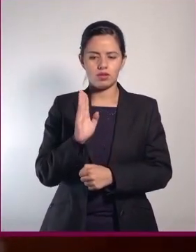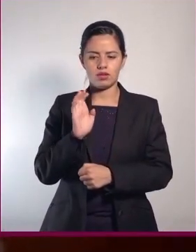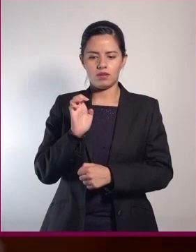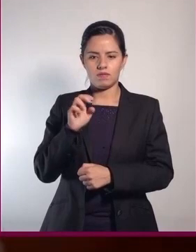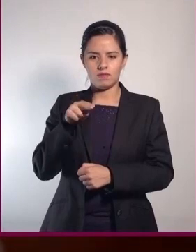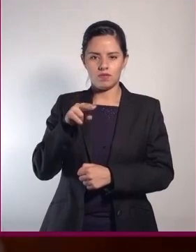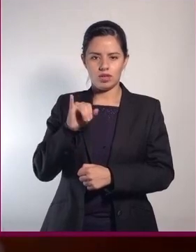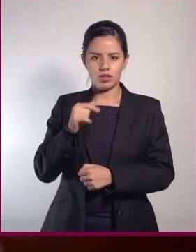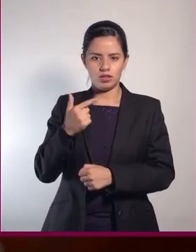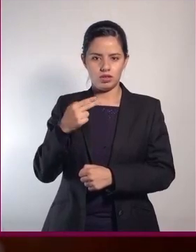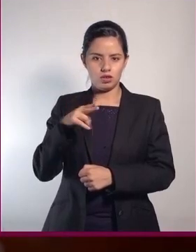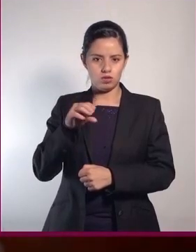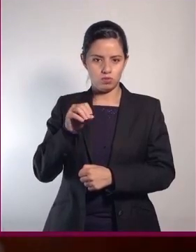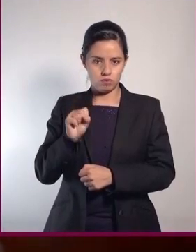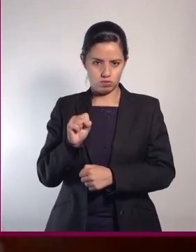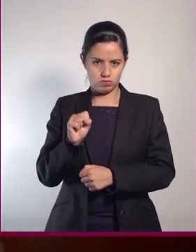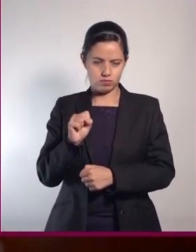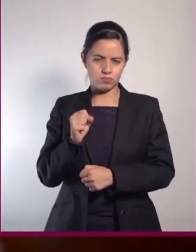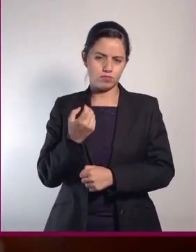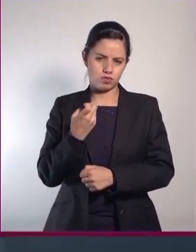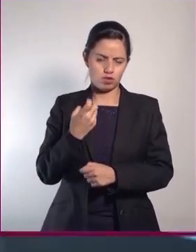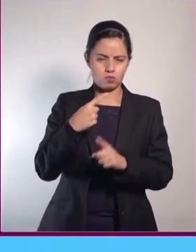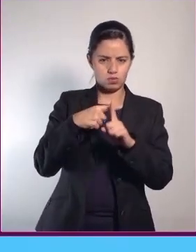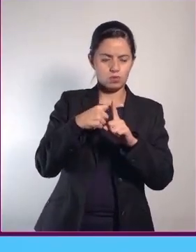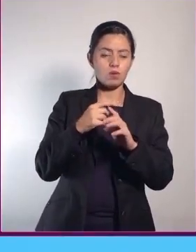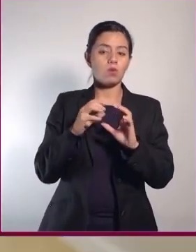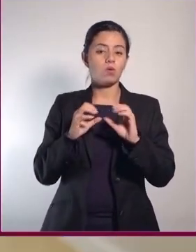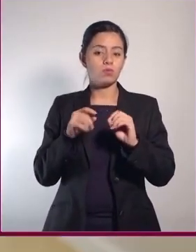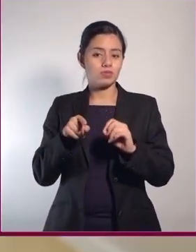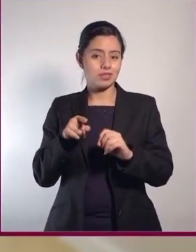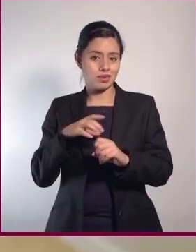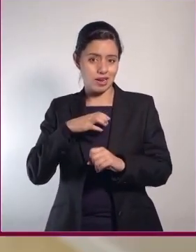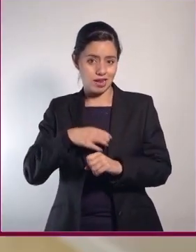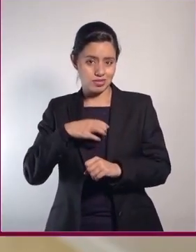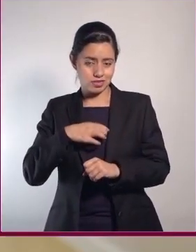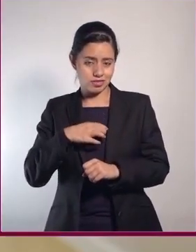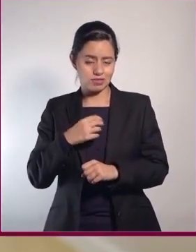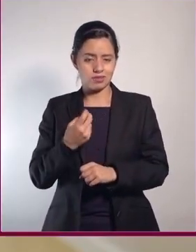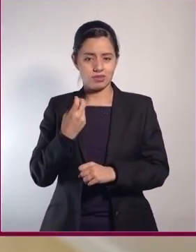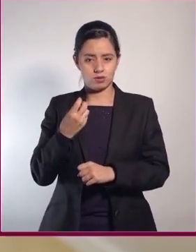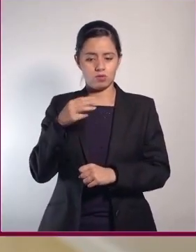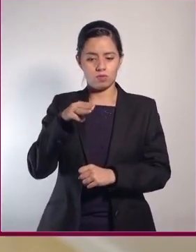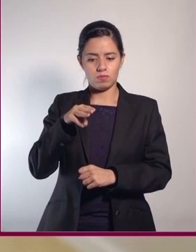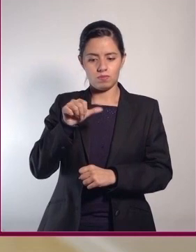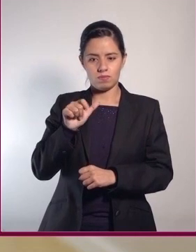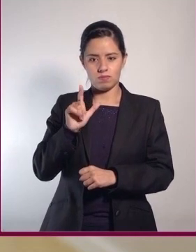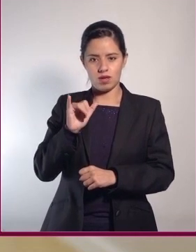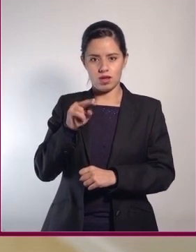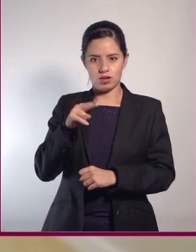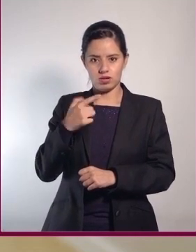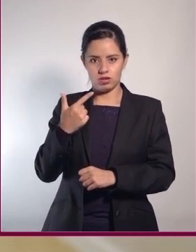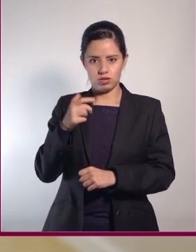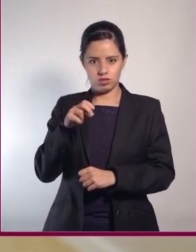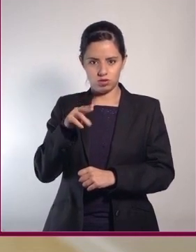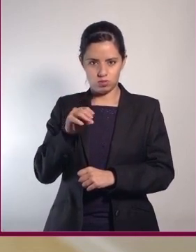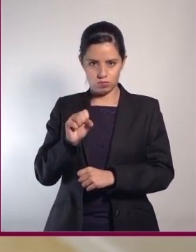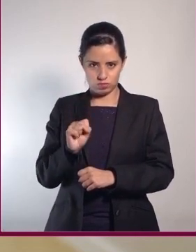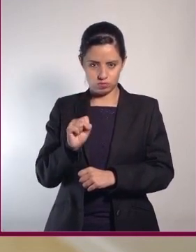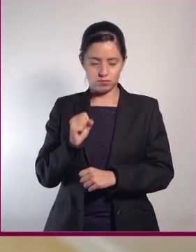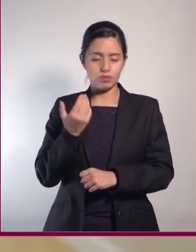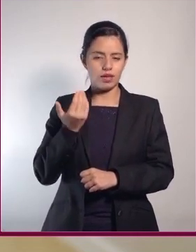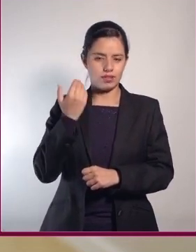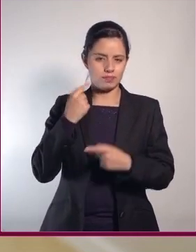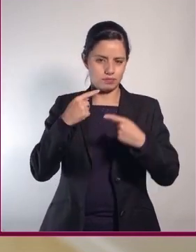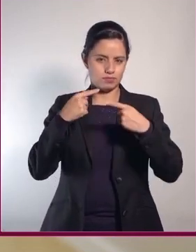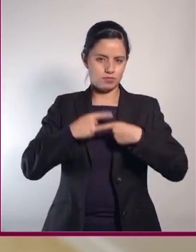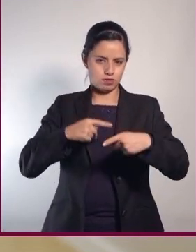y los tumores de células cancerosas malignos. A diferencia del pronóstico que tenían las personas con cáncer